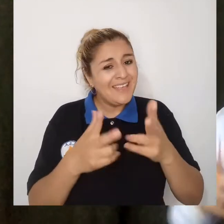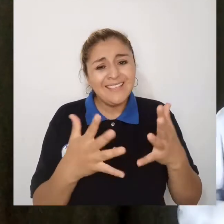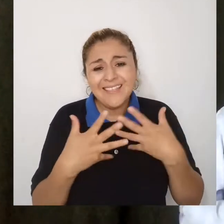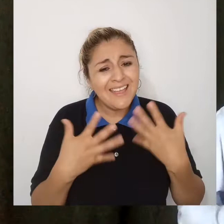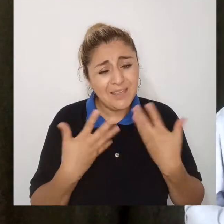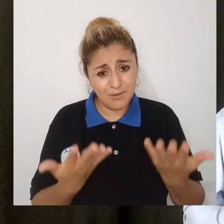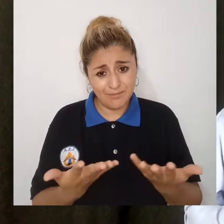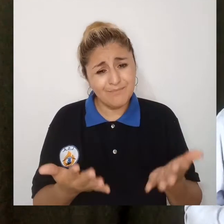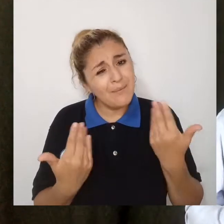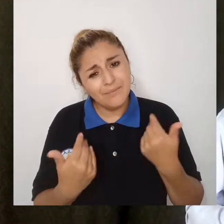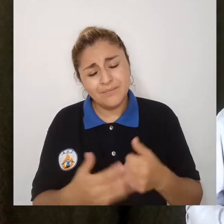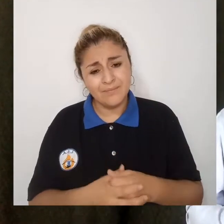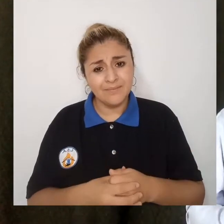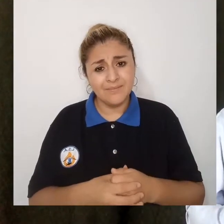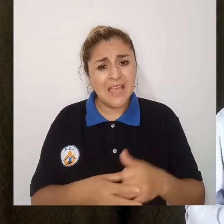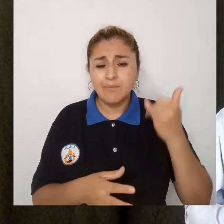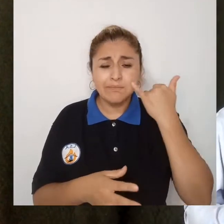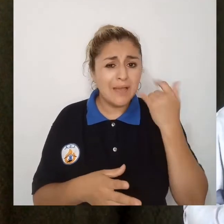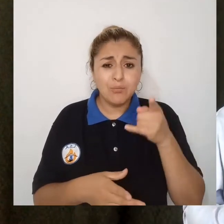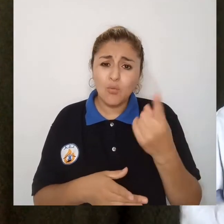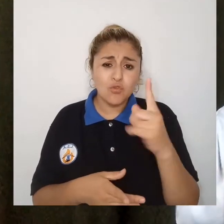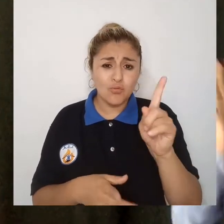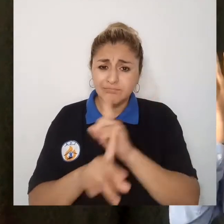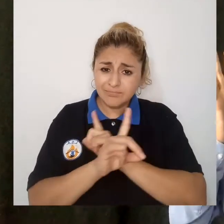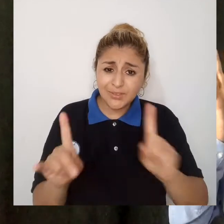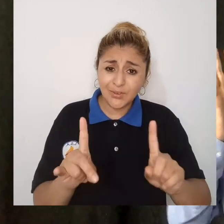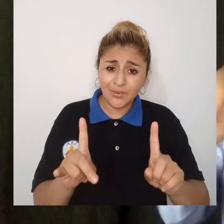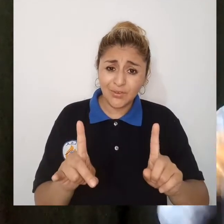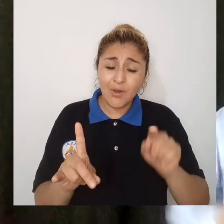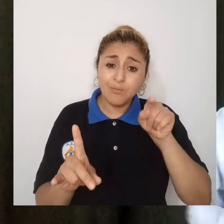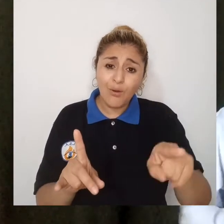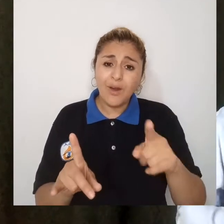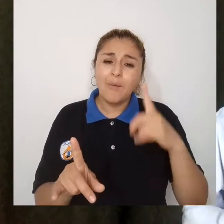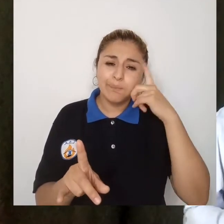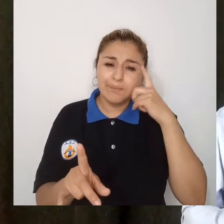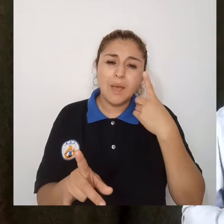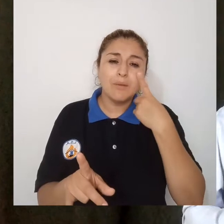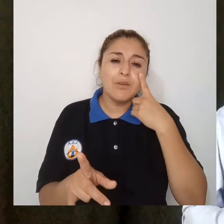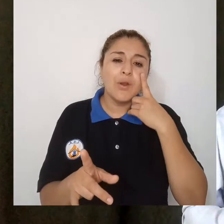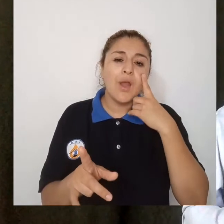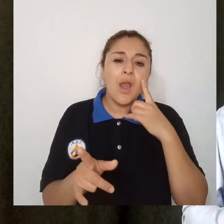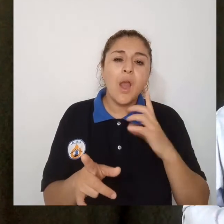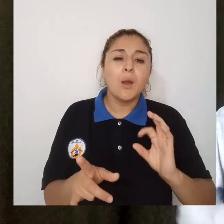ciao a la orfandad o la vida cristiana